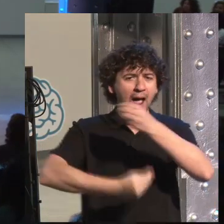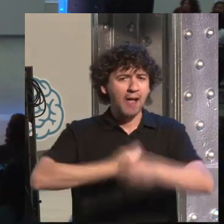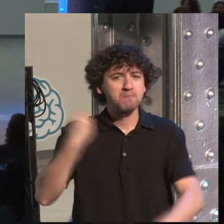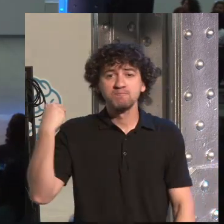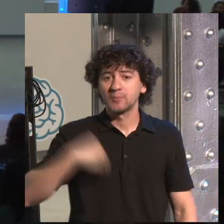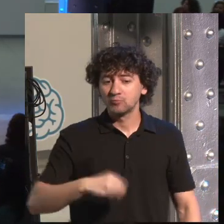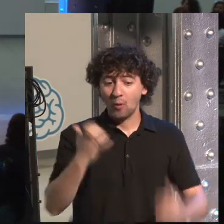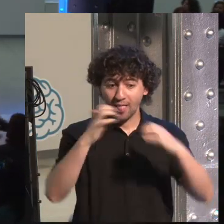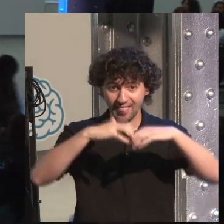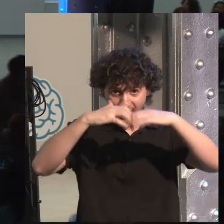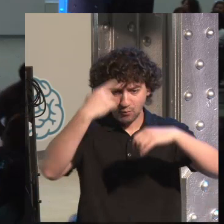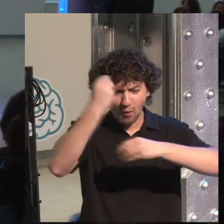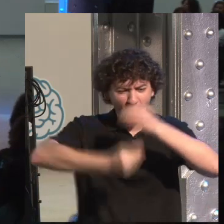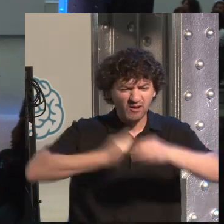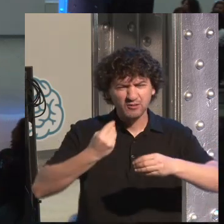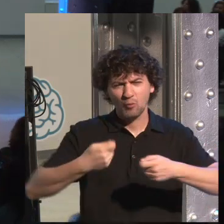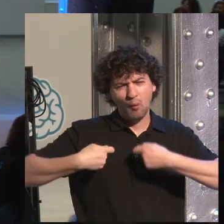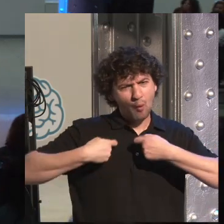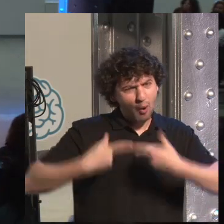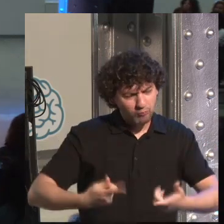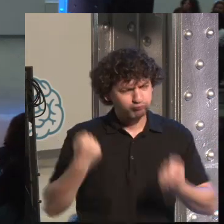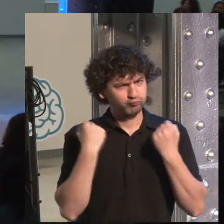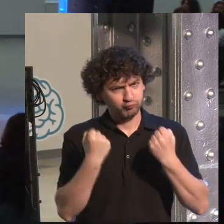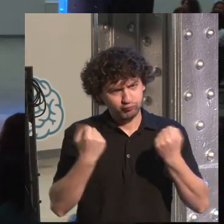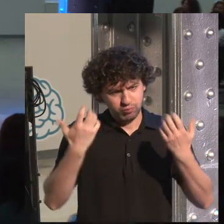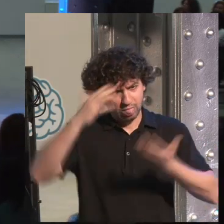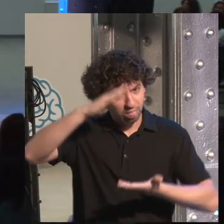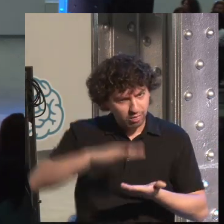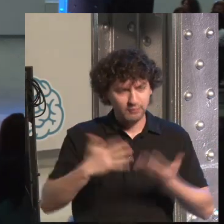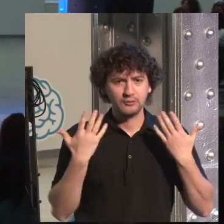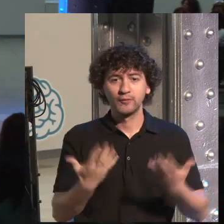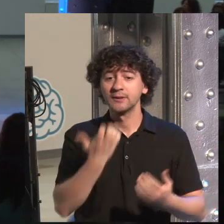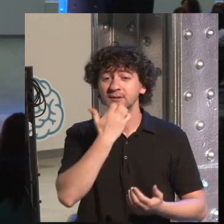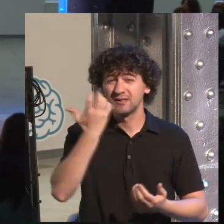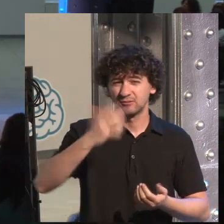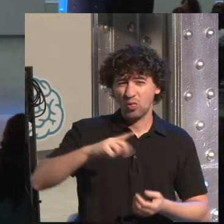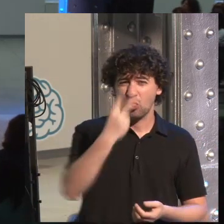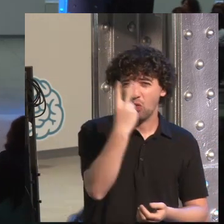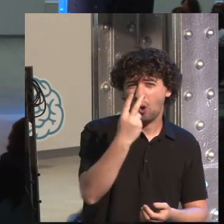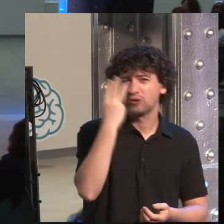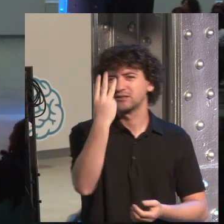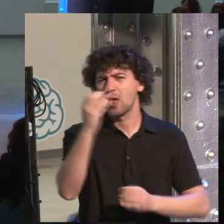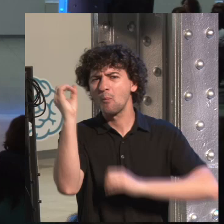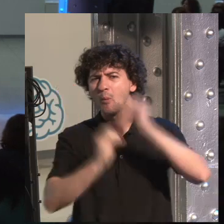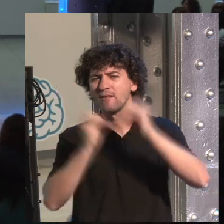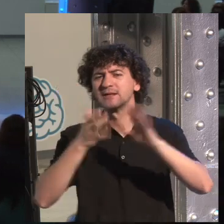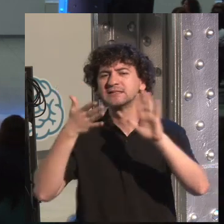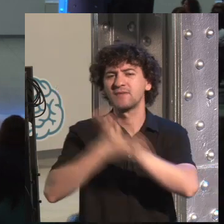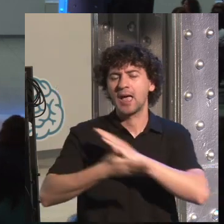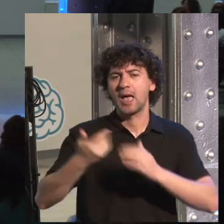este modo ya gasta mucha energía. Tenéis que tener en cuenta que el cerebro es en torno al 2-3% de vuestro peso